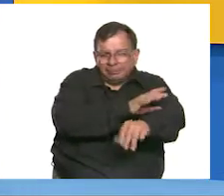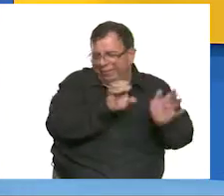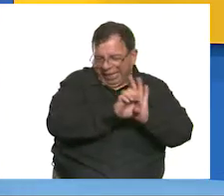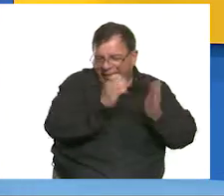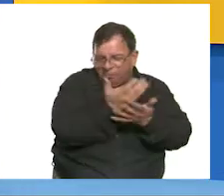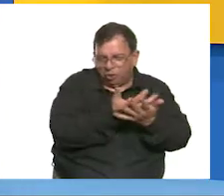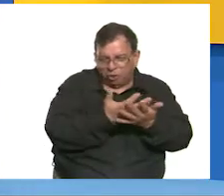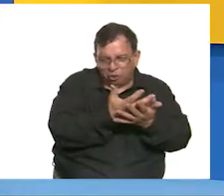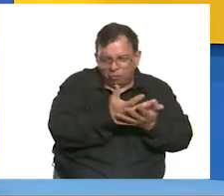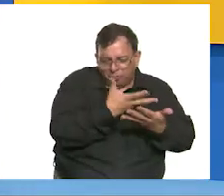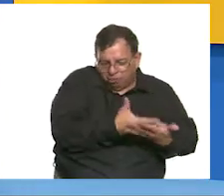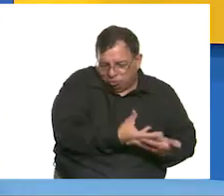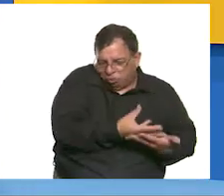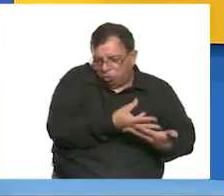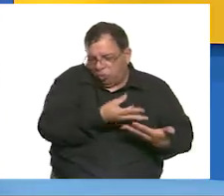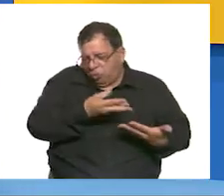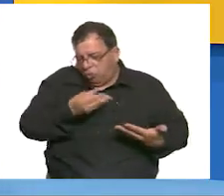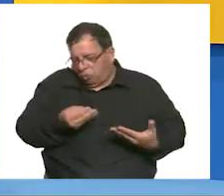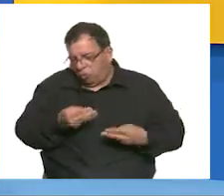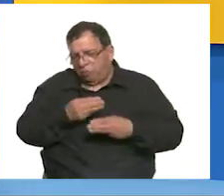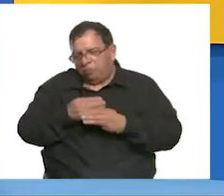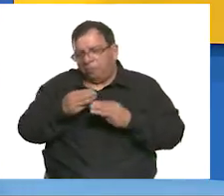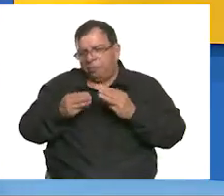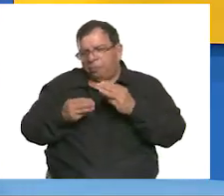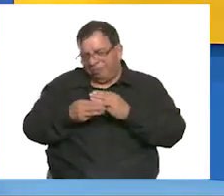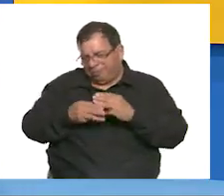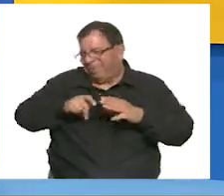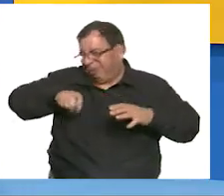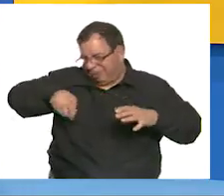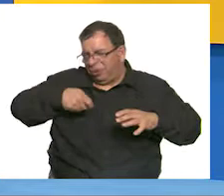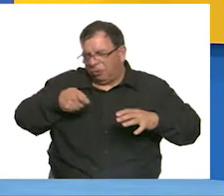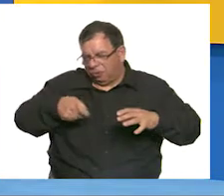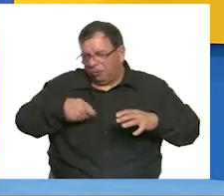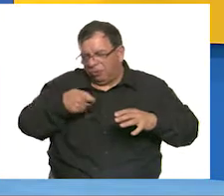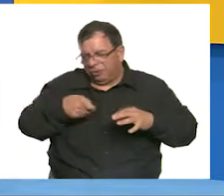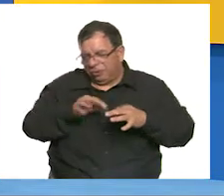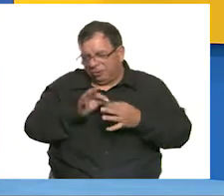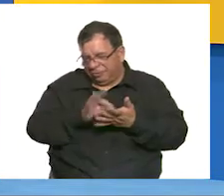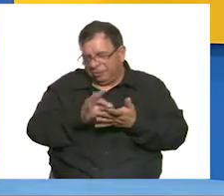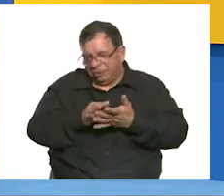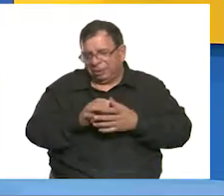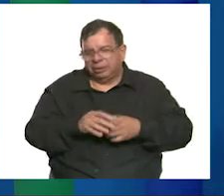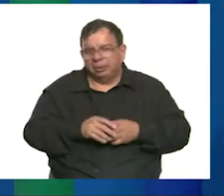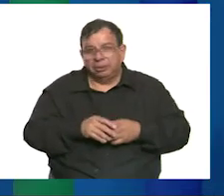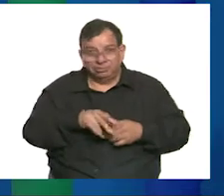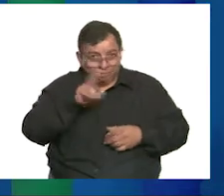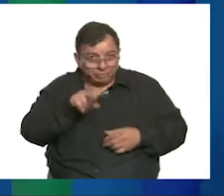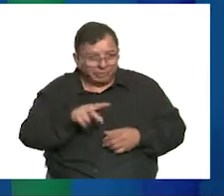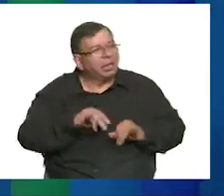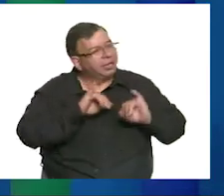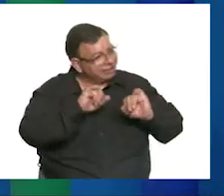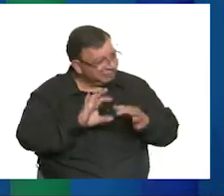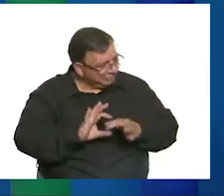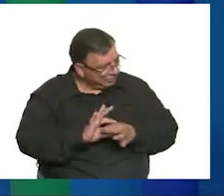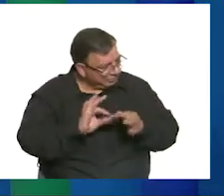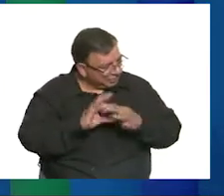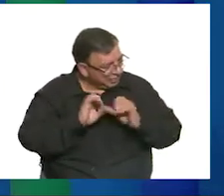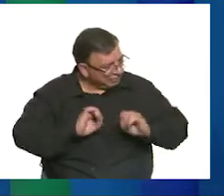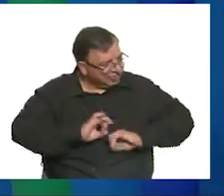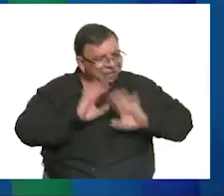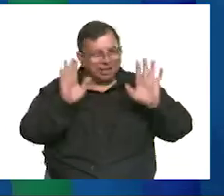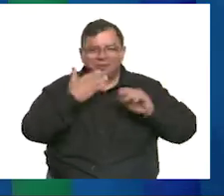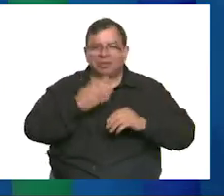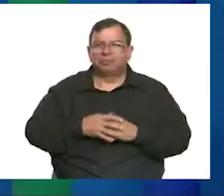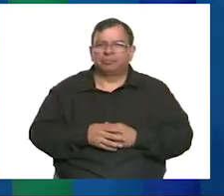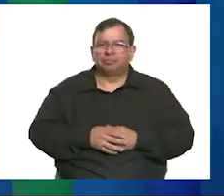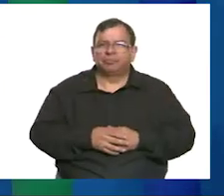caliente, transfiere a un material, ¿no? Como, pues, el metal de la cuchara, ¿cierto? Bien explicado.